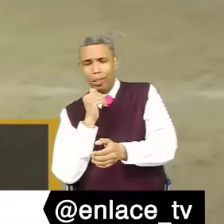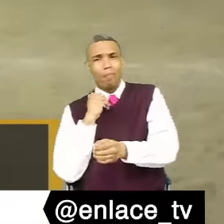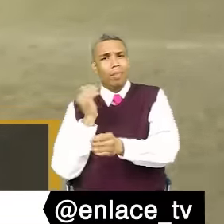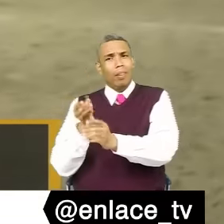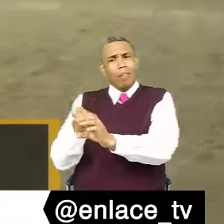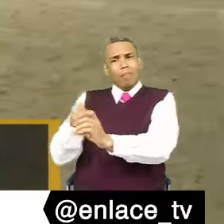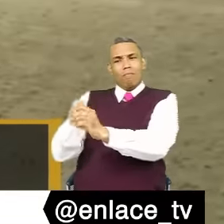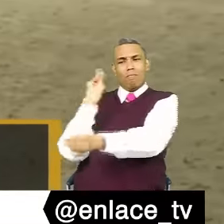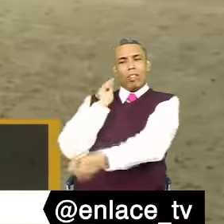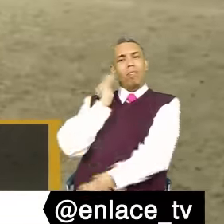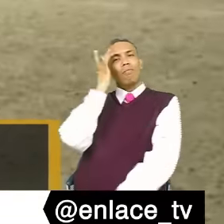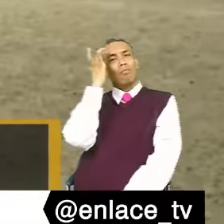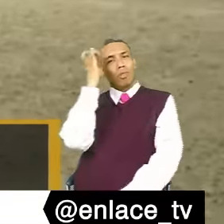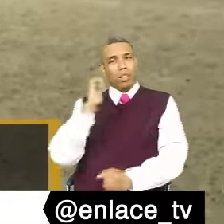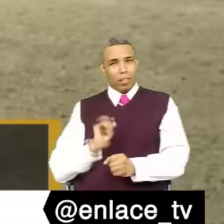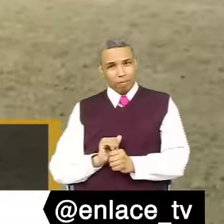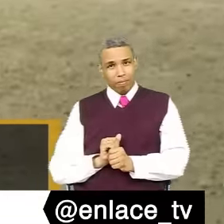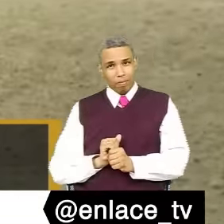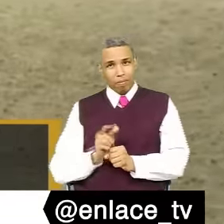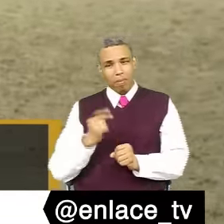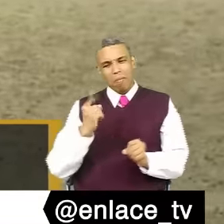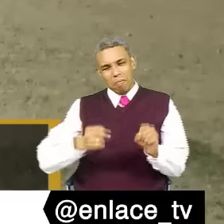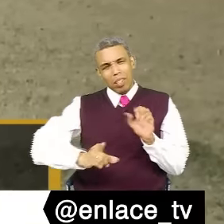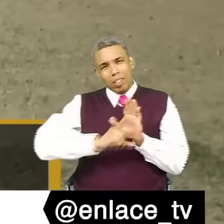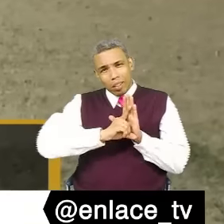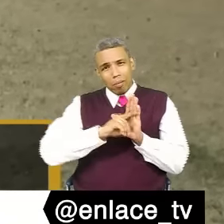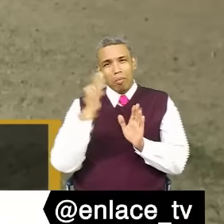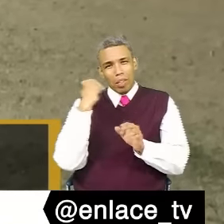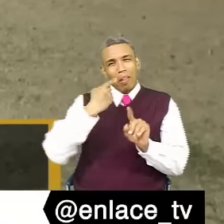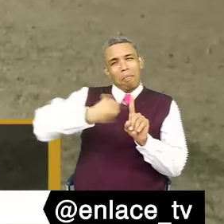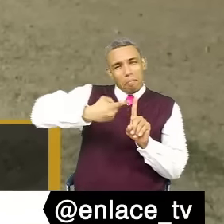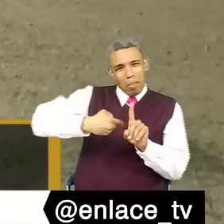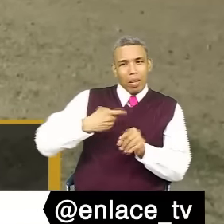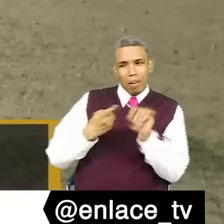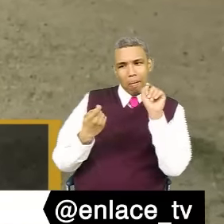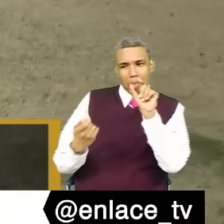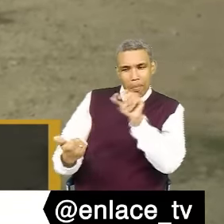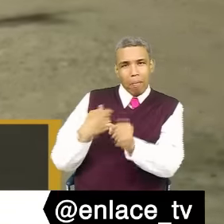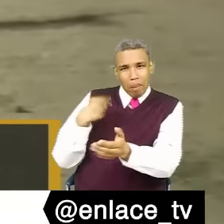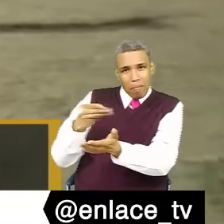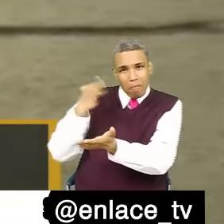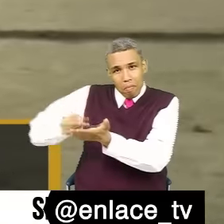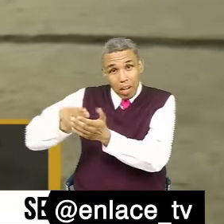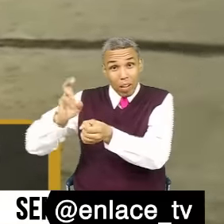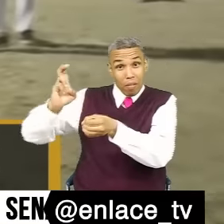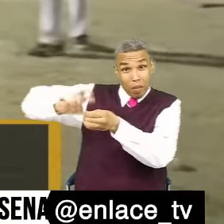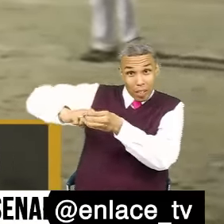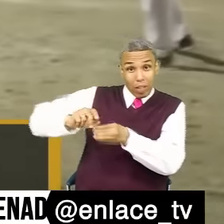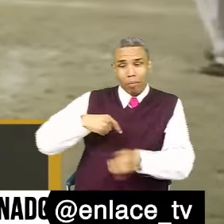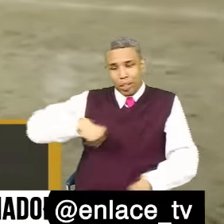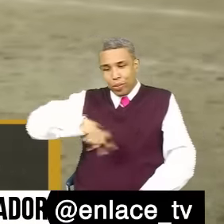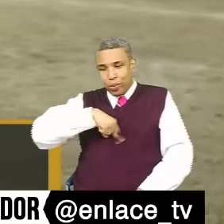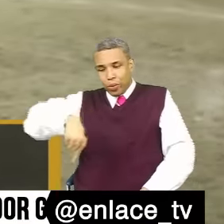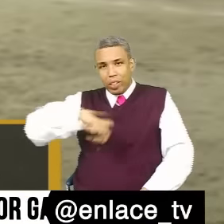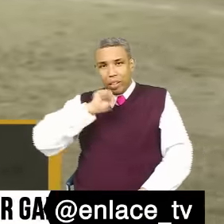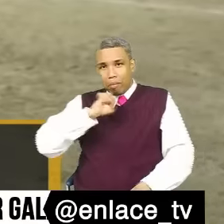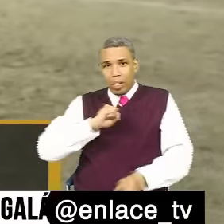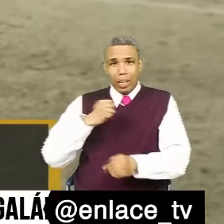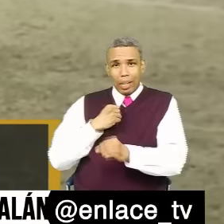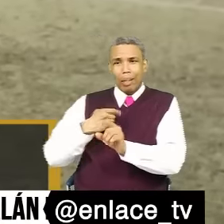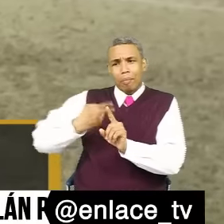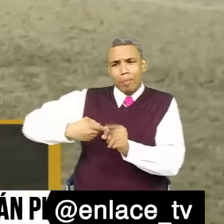estatutos, que dice que por incumplimiento en el pago oportuno de sus compromisos económicos para con la Federación, esta queda por fuera del sistema